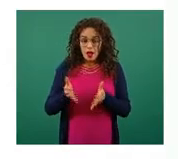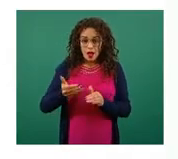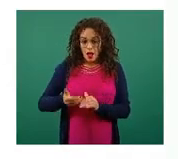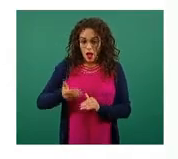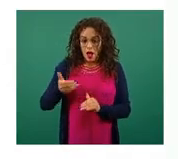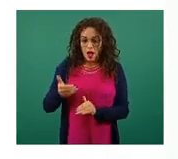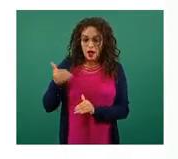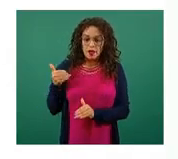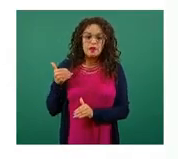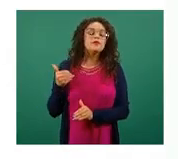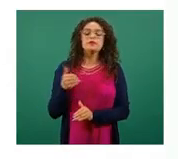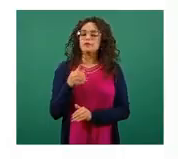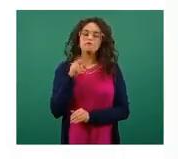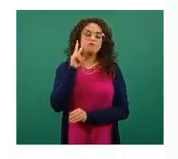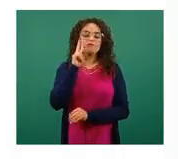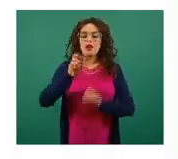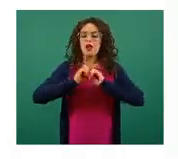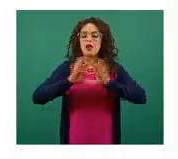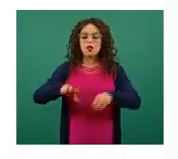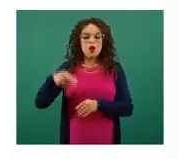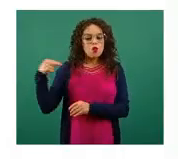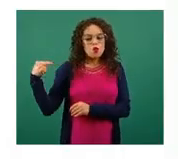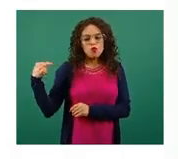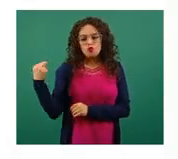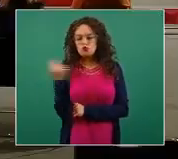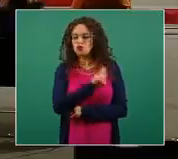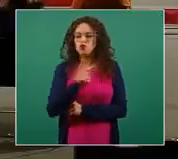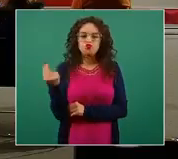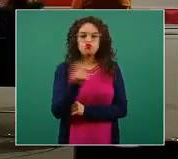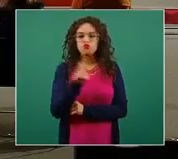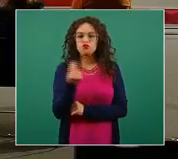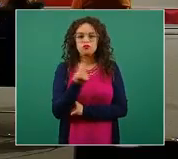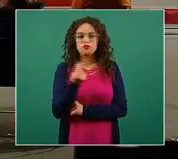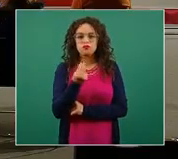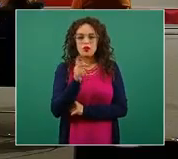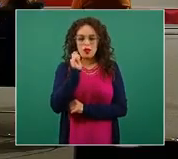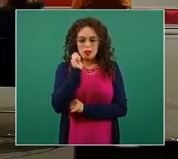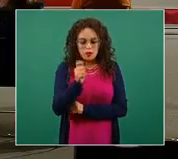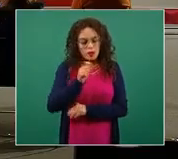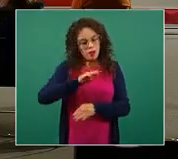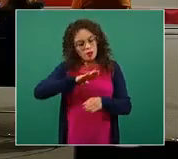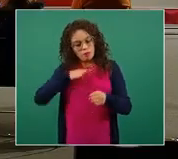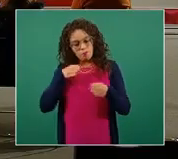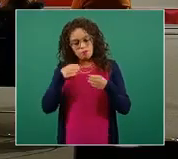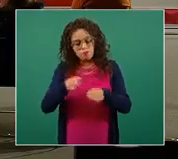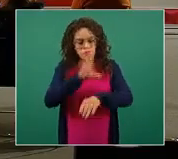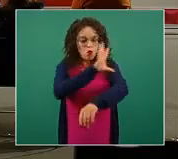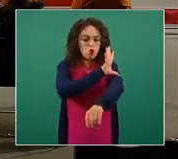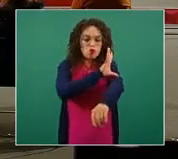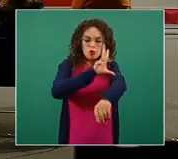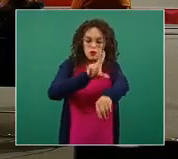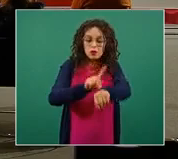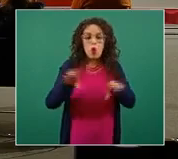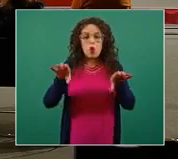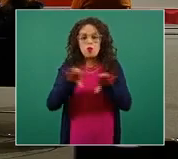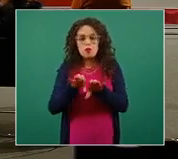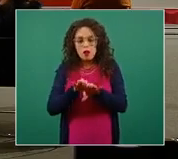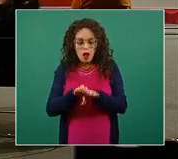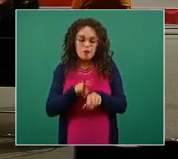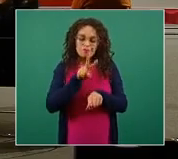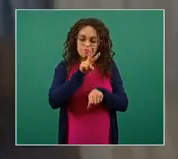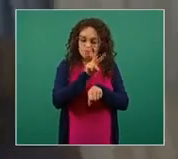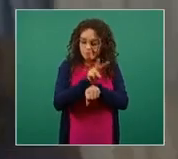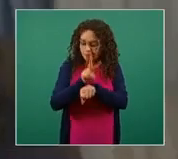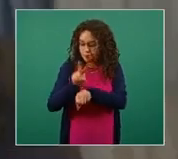la necesidad urgente de un enfoque coordinado para la vigilancia y evaluación de